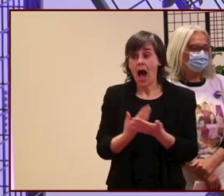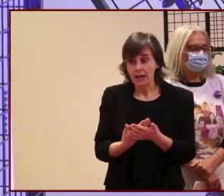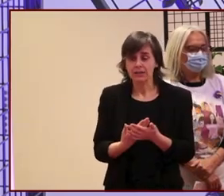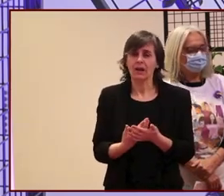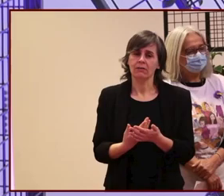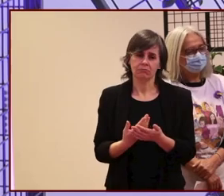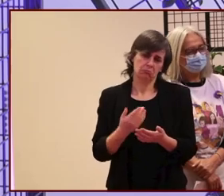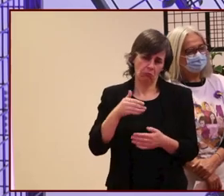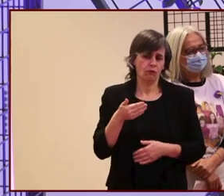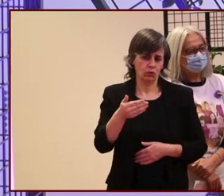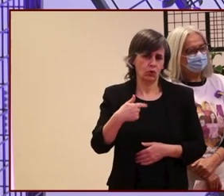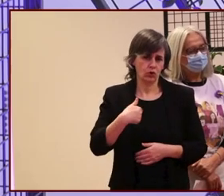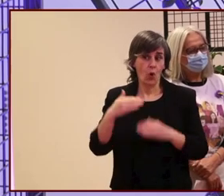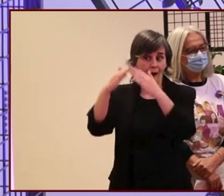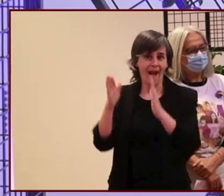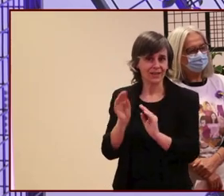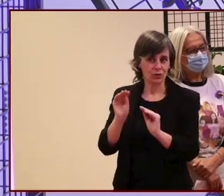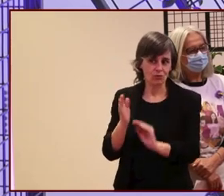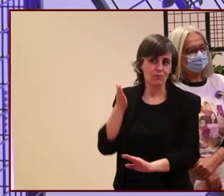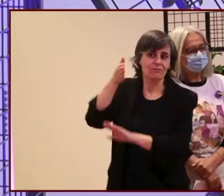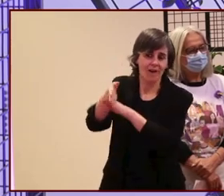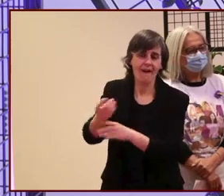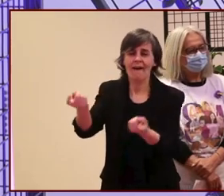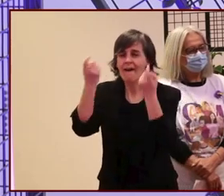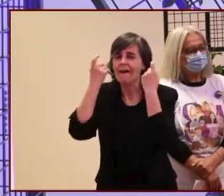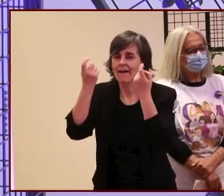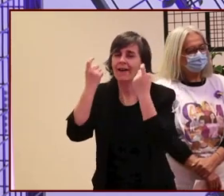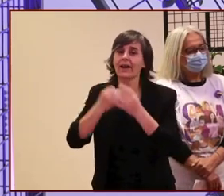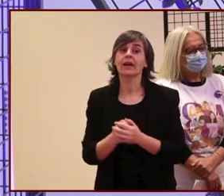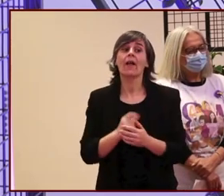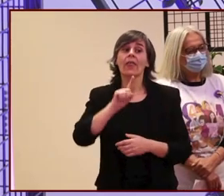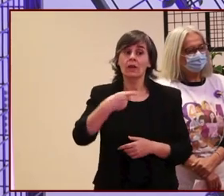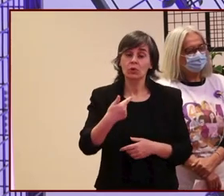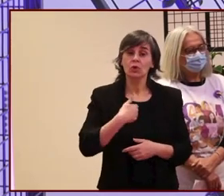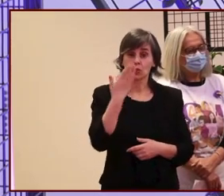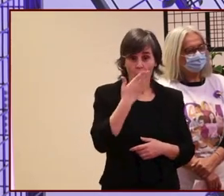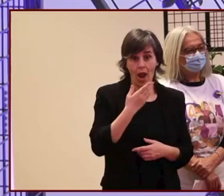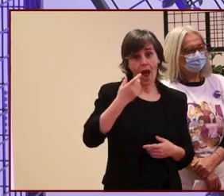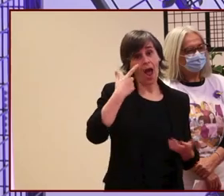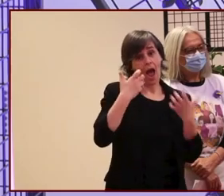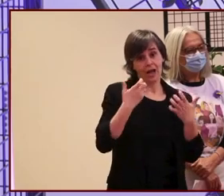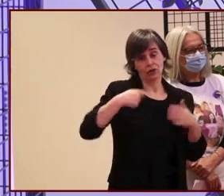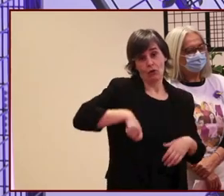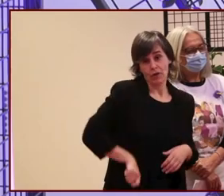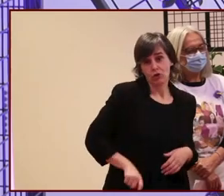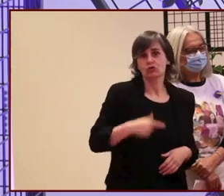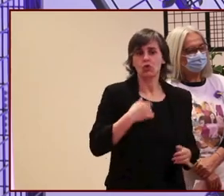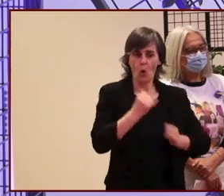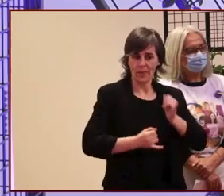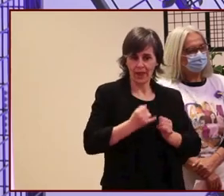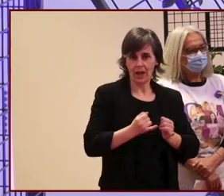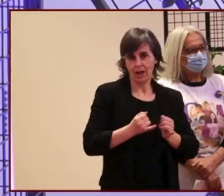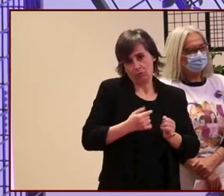luego fue un arte ese oficio otra vez pero iba en bicicleta elevada un pantalón no se podía ir en pantalón